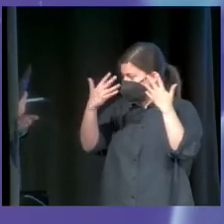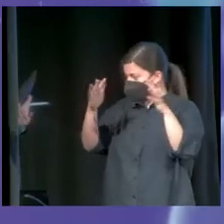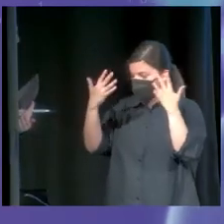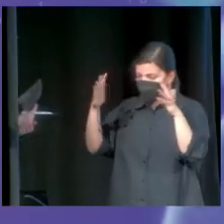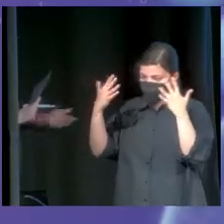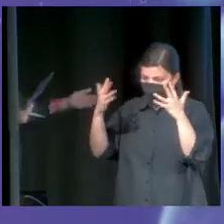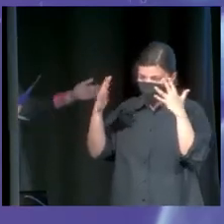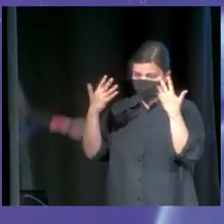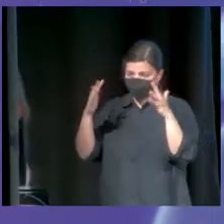Gracias.